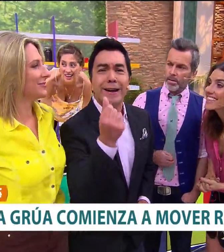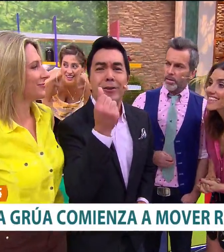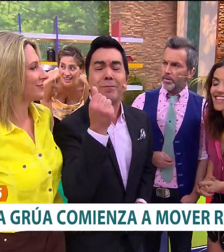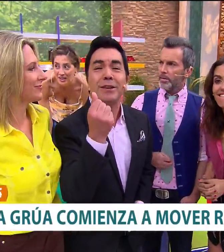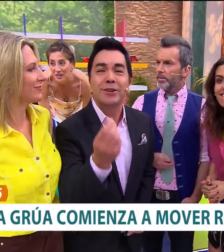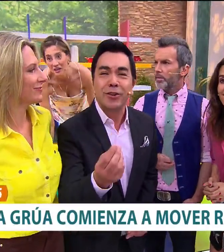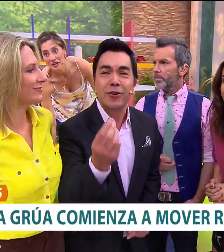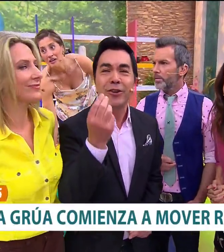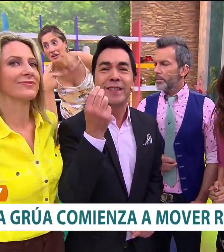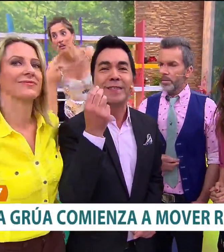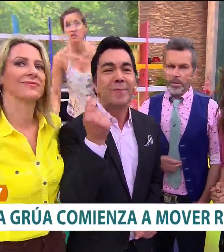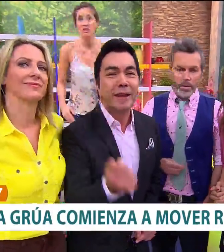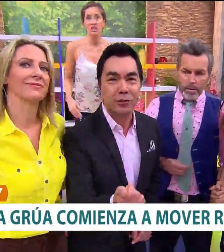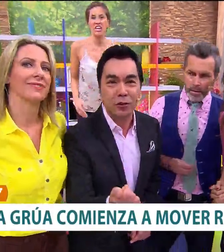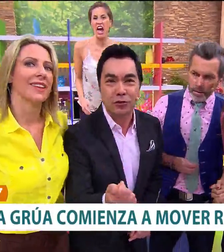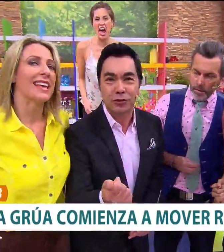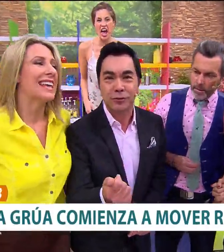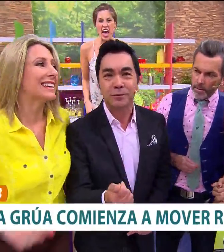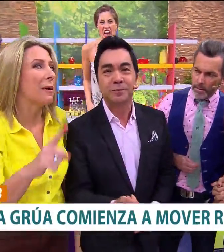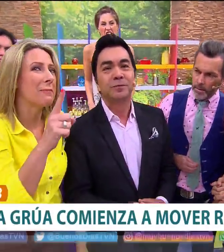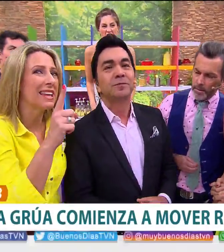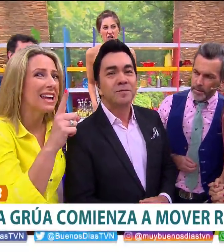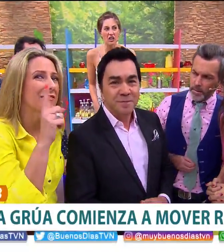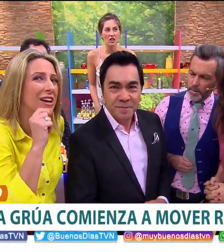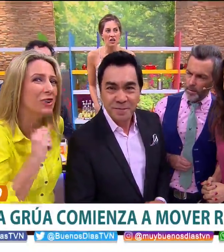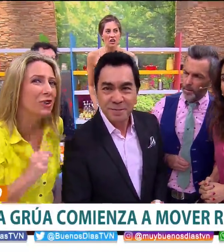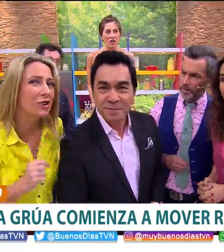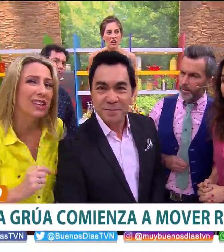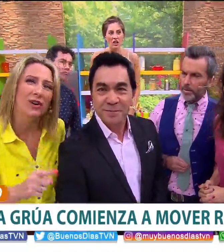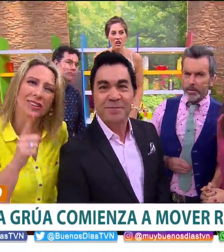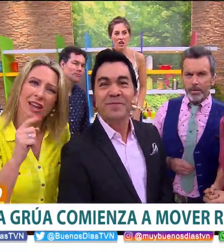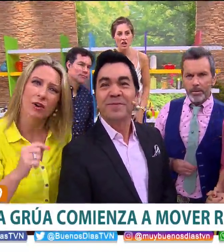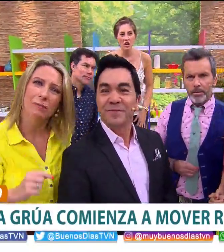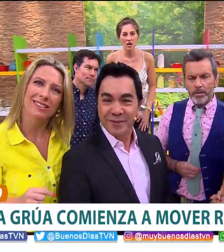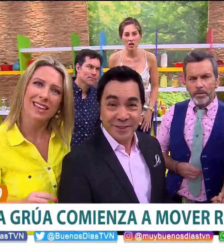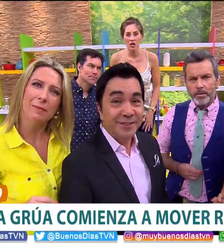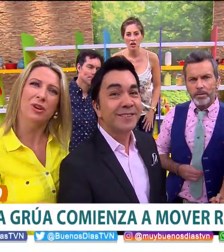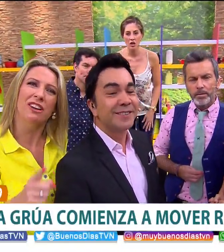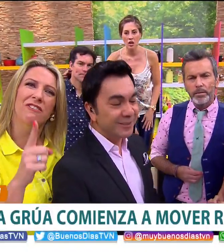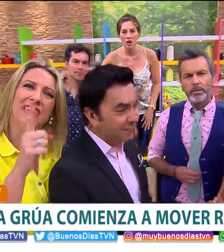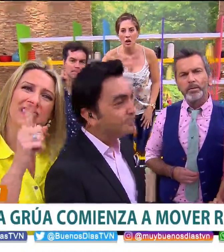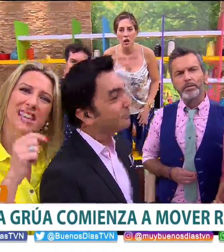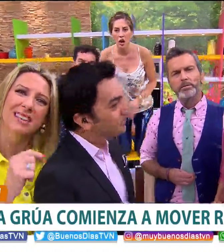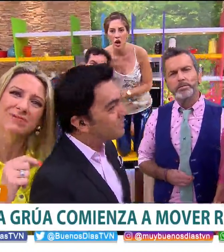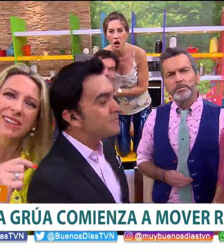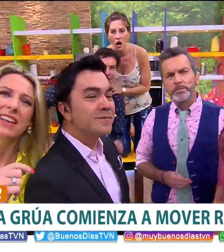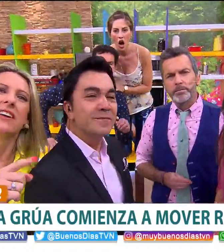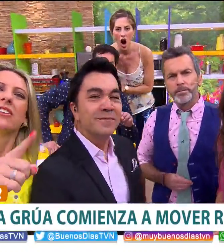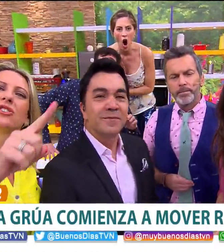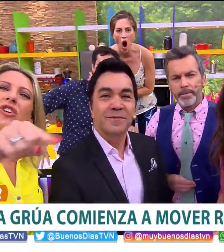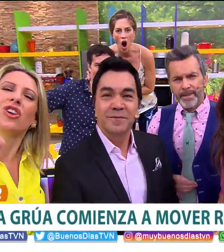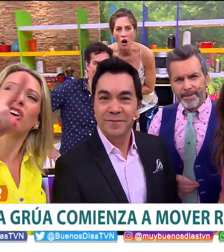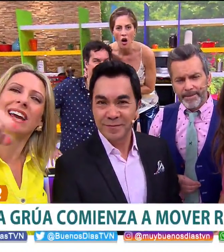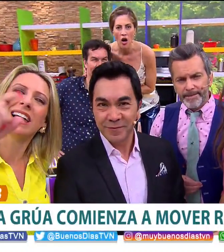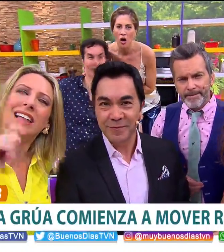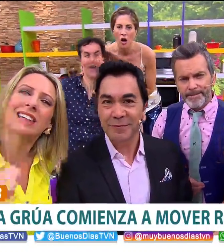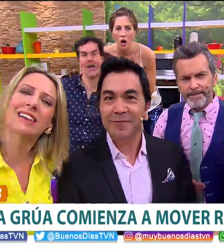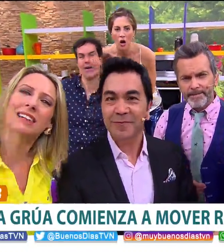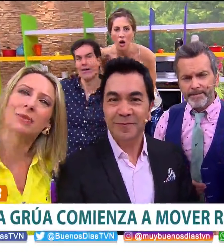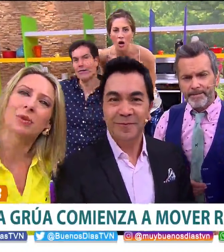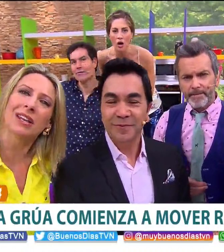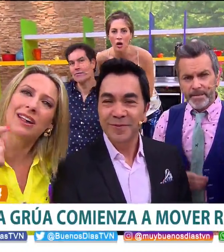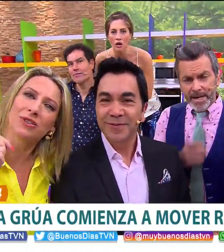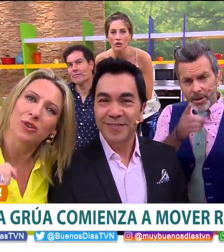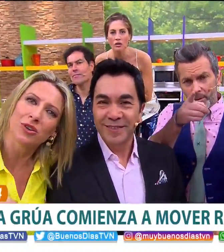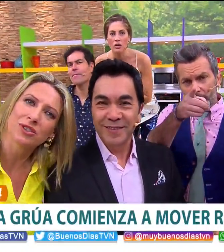serio? Varios millones de pesos. No me digas. También hay varios rostros que no están con pantalla, pero que fíjese, todos los canales que están